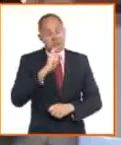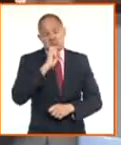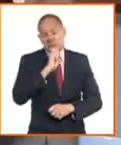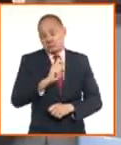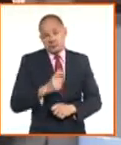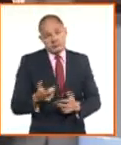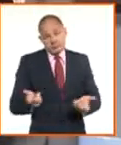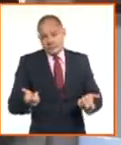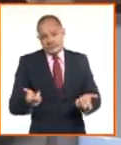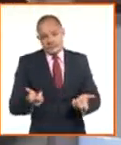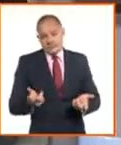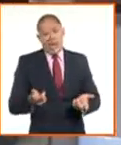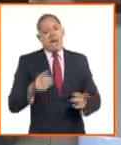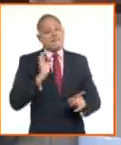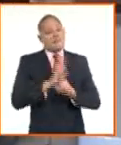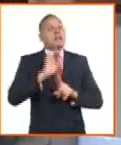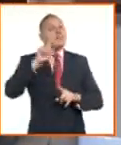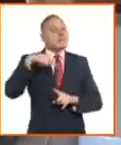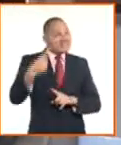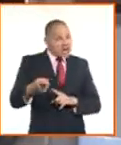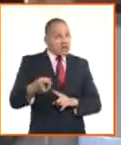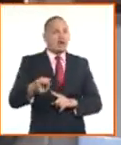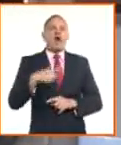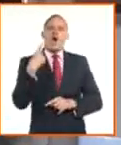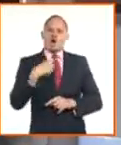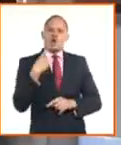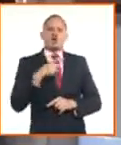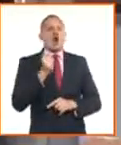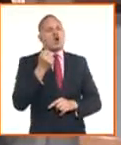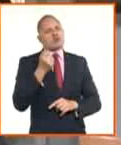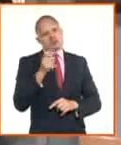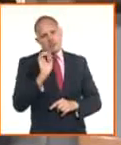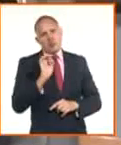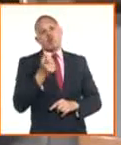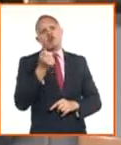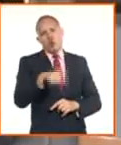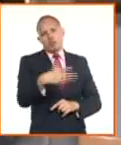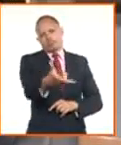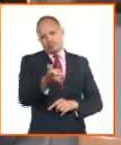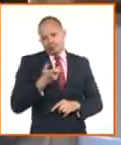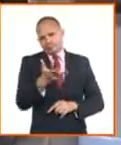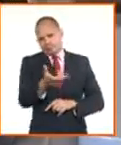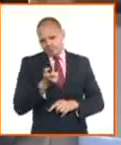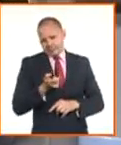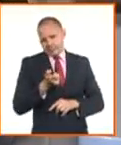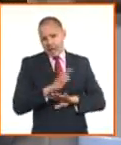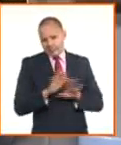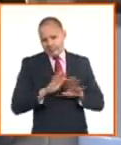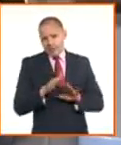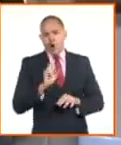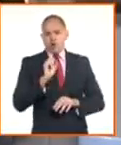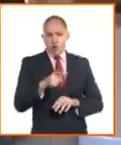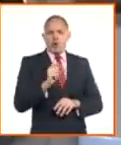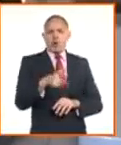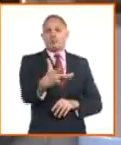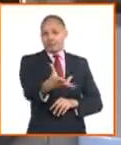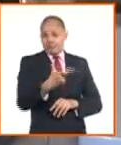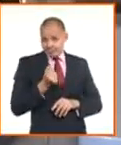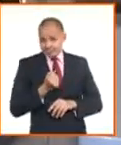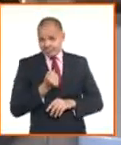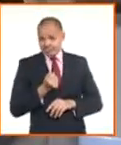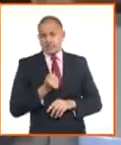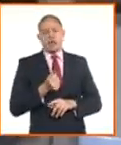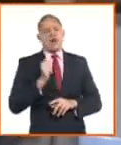ordenamiento de los mercados. Y repito, lo esencial aquí es las ofertas en moneda nacional. que es la que da el incentivo a que tú